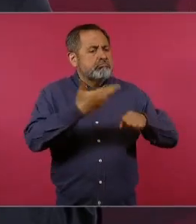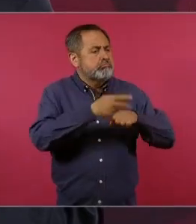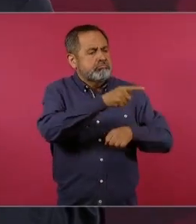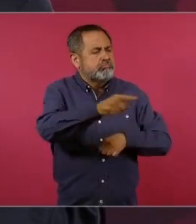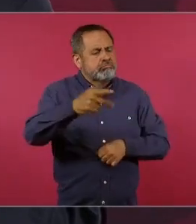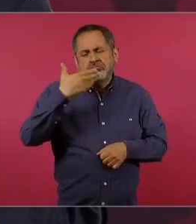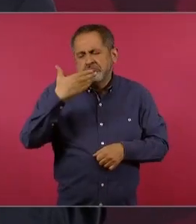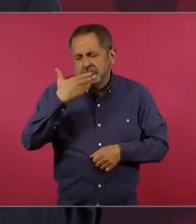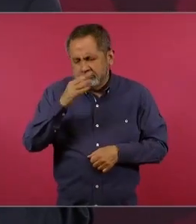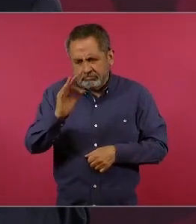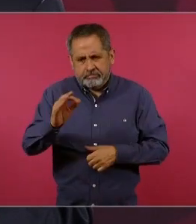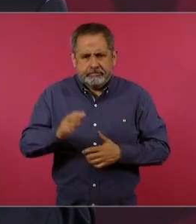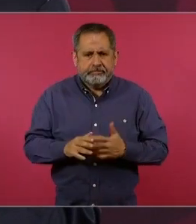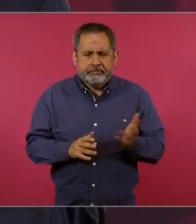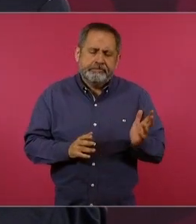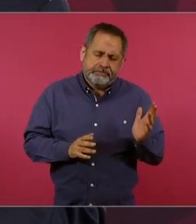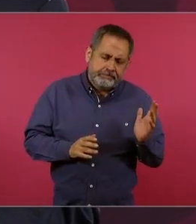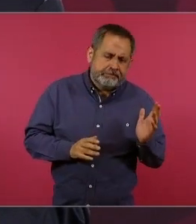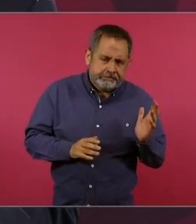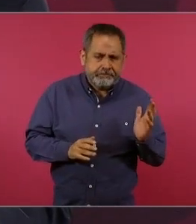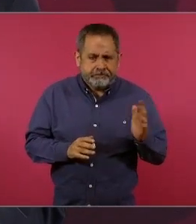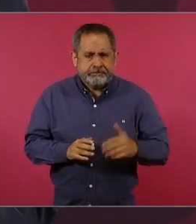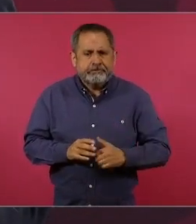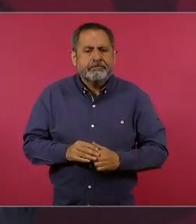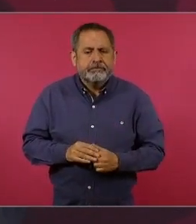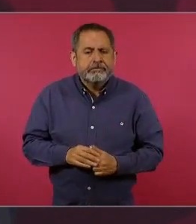más que hay que ir